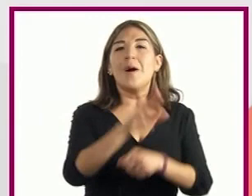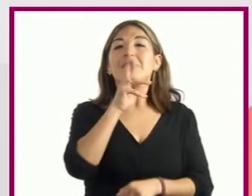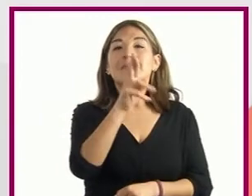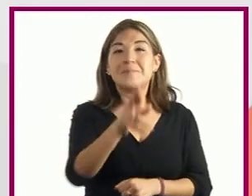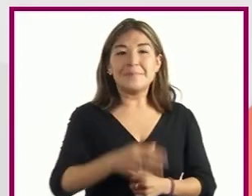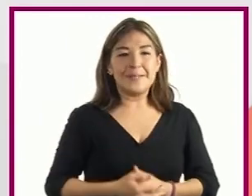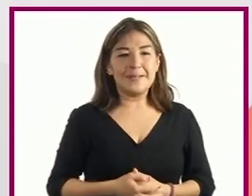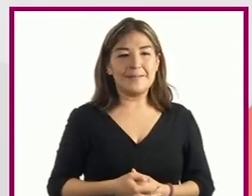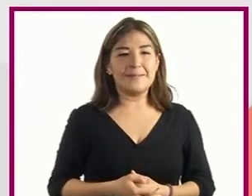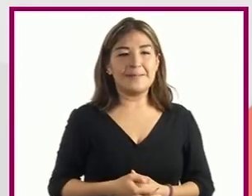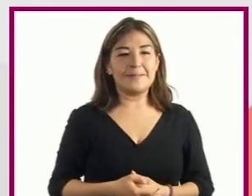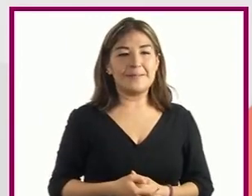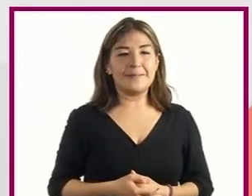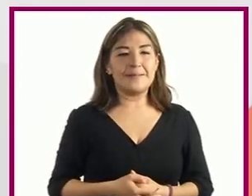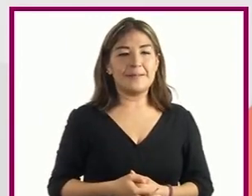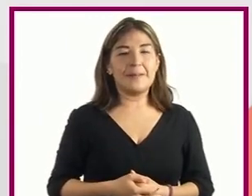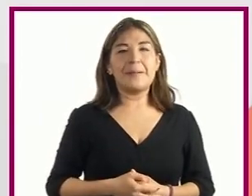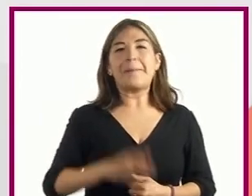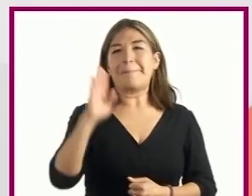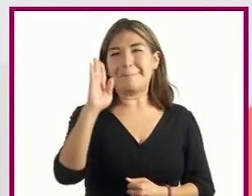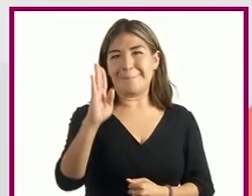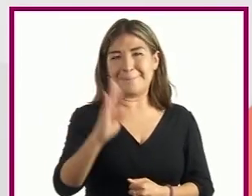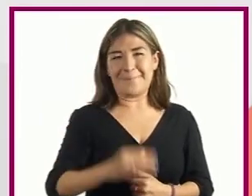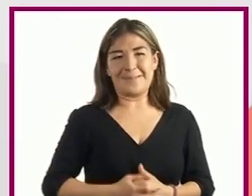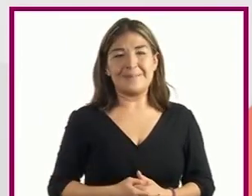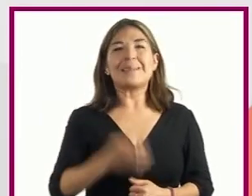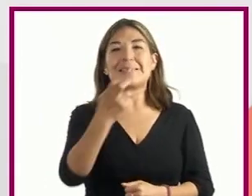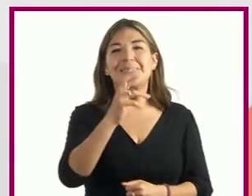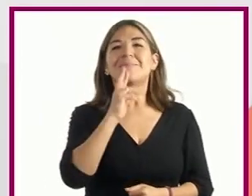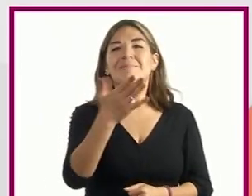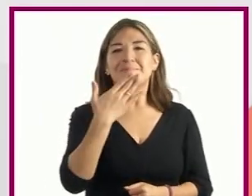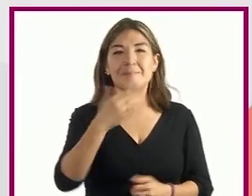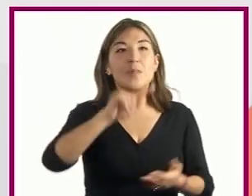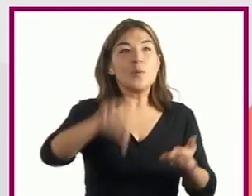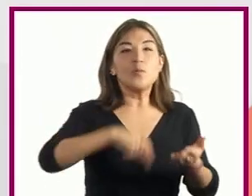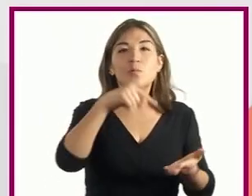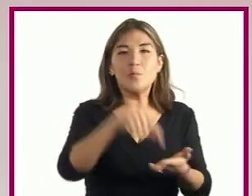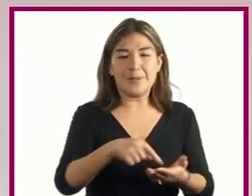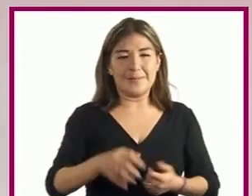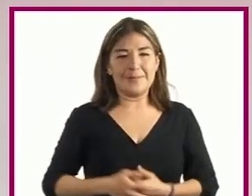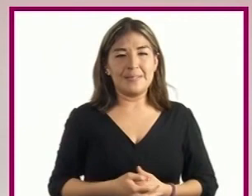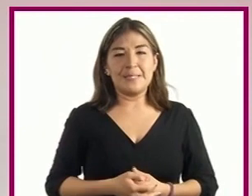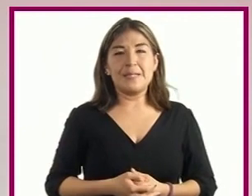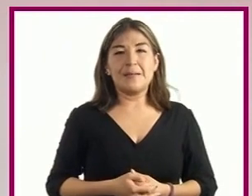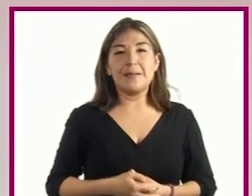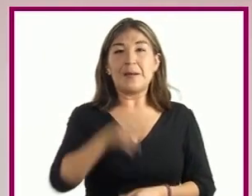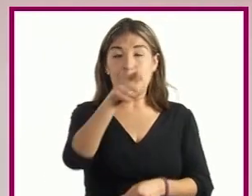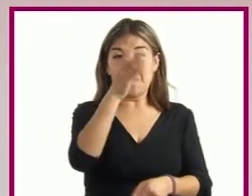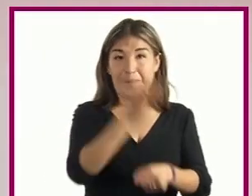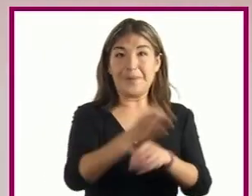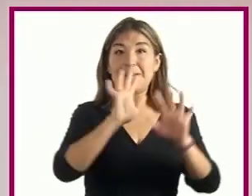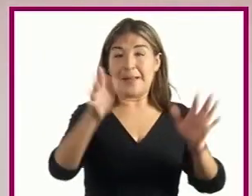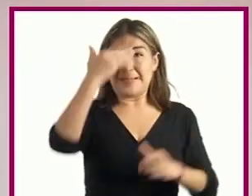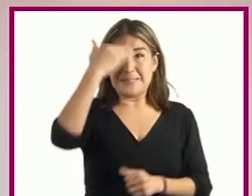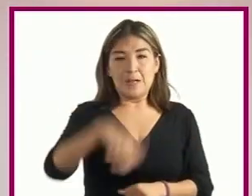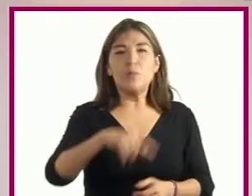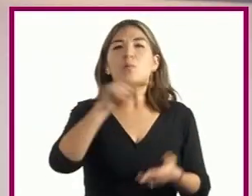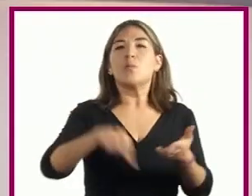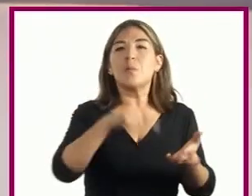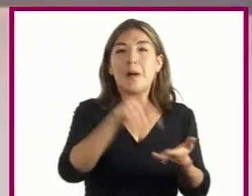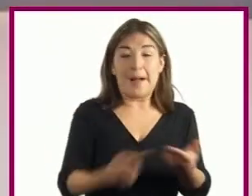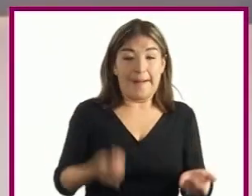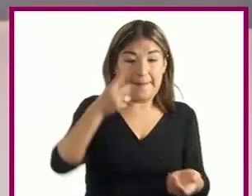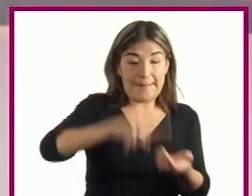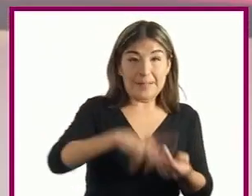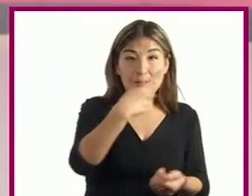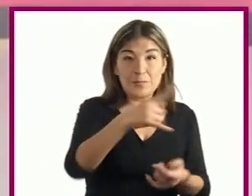correcta es el inciso B, es decir, el espacio. Ahora que ya saben que el espacio dentro de